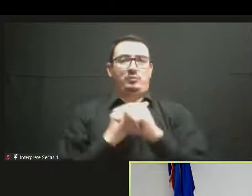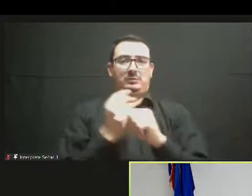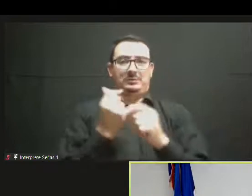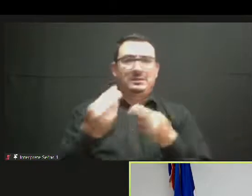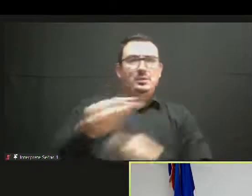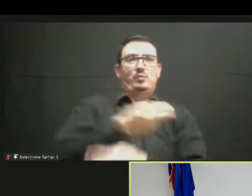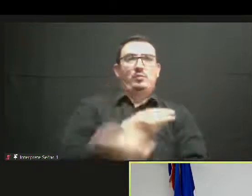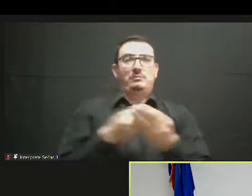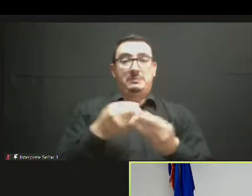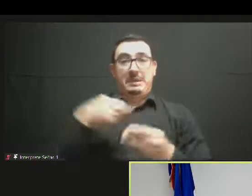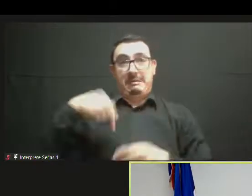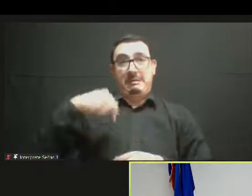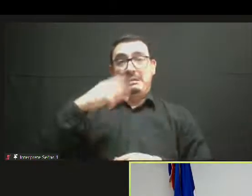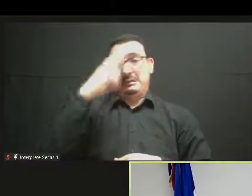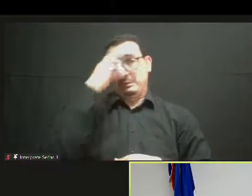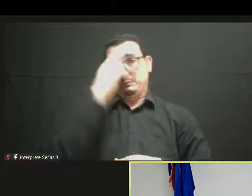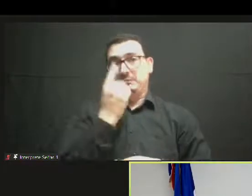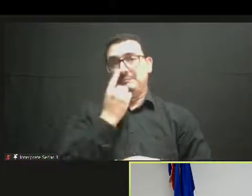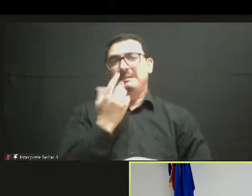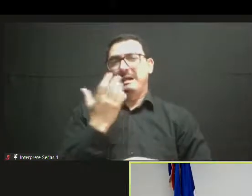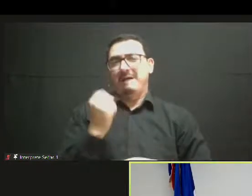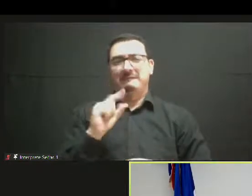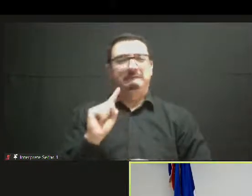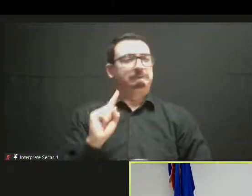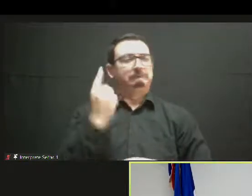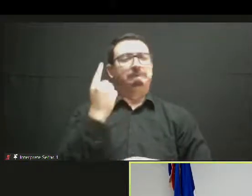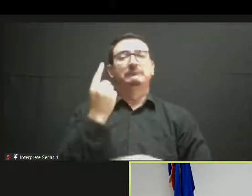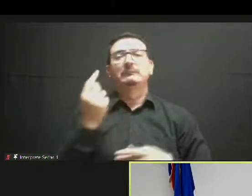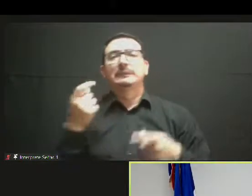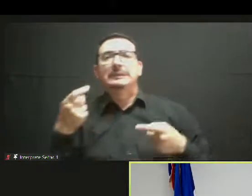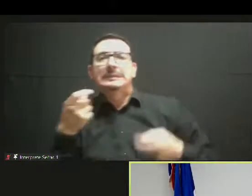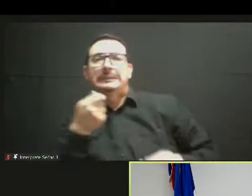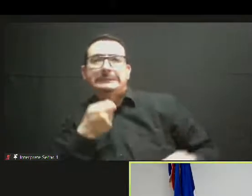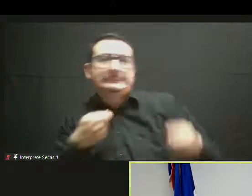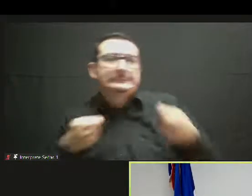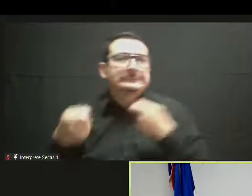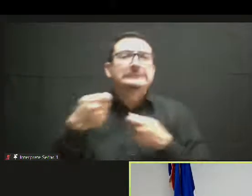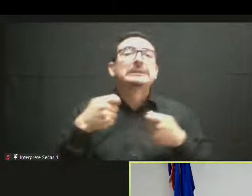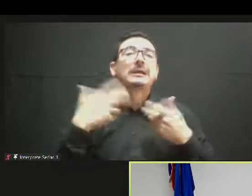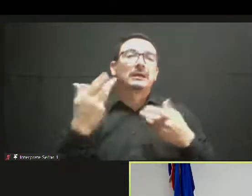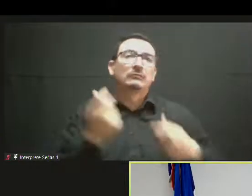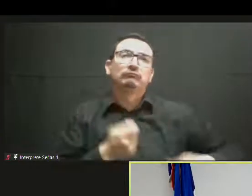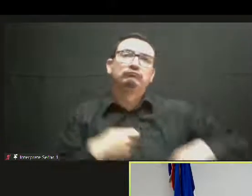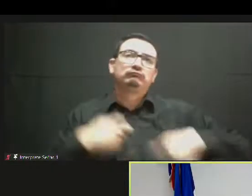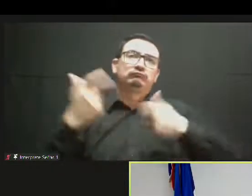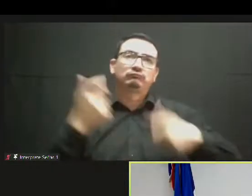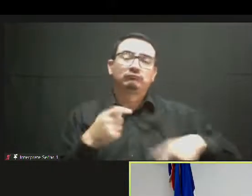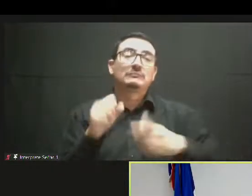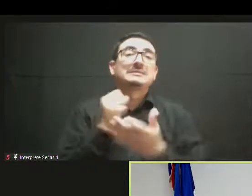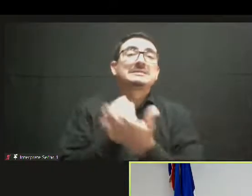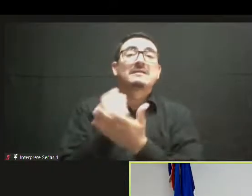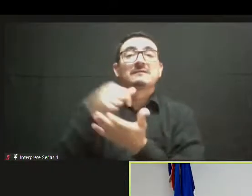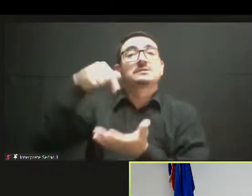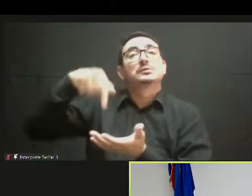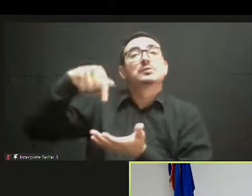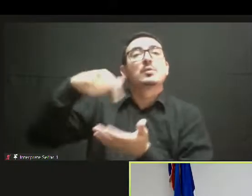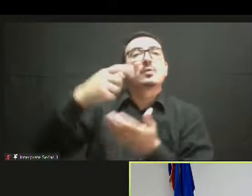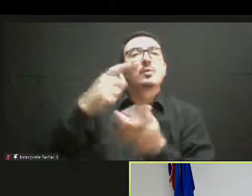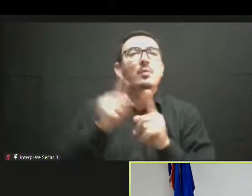primera estrategia nacional de exportación de servicios modernos, la cual fue lanzada el pasado 5 de mayo de